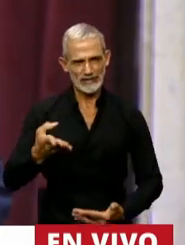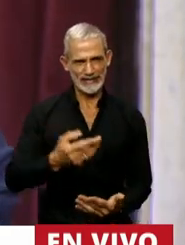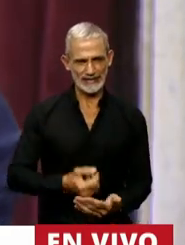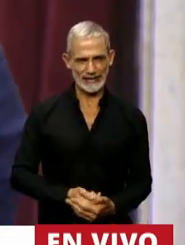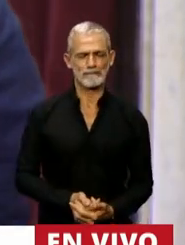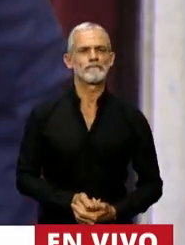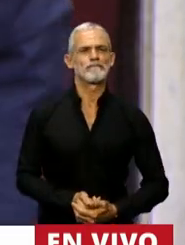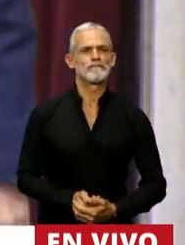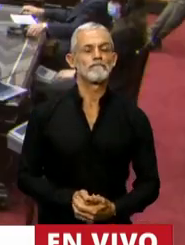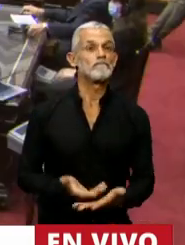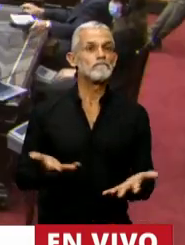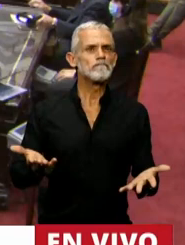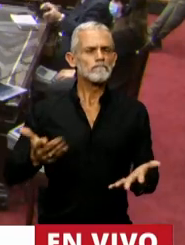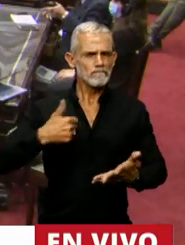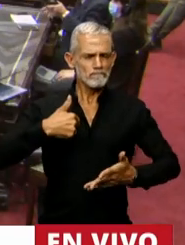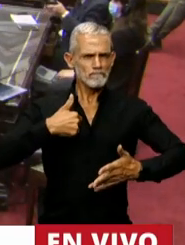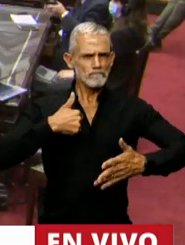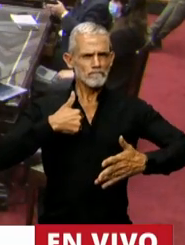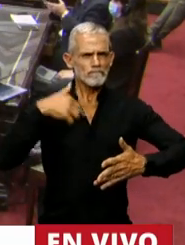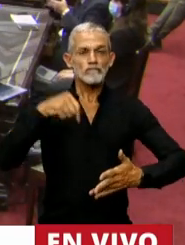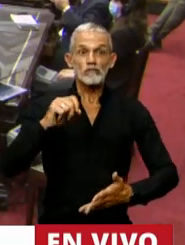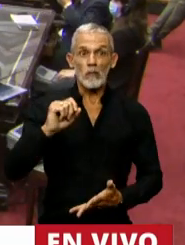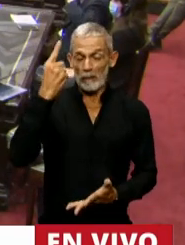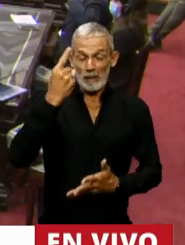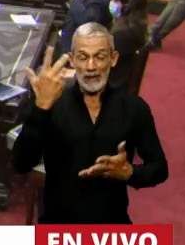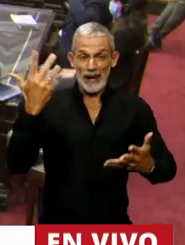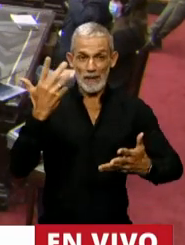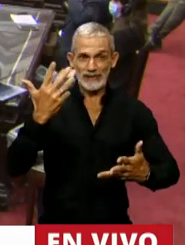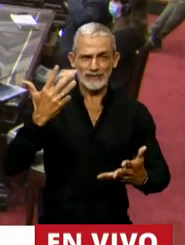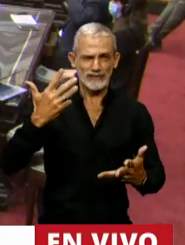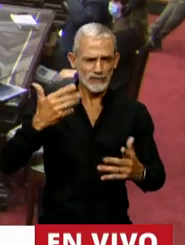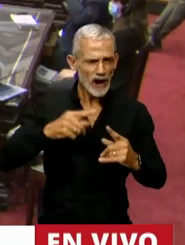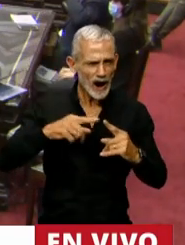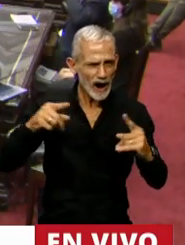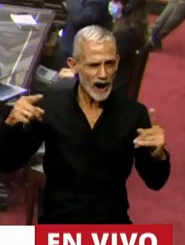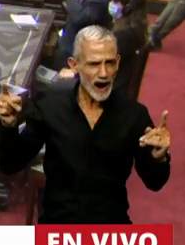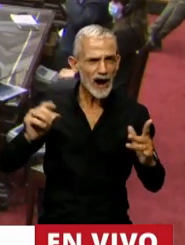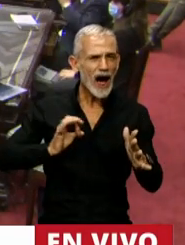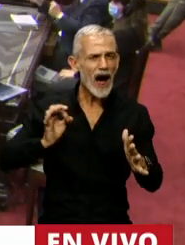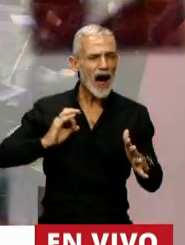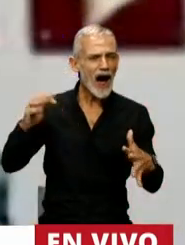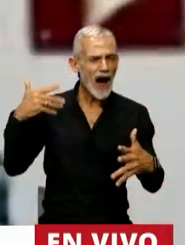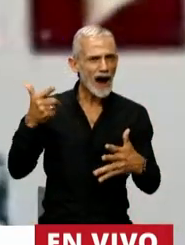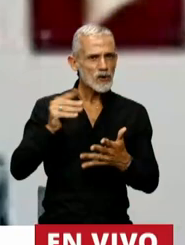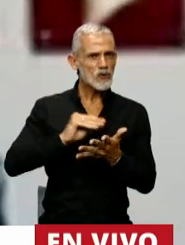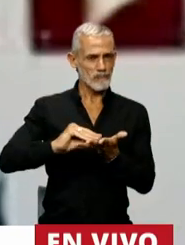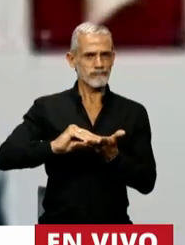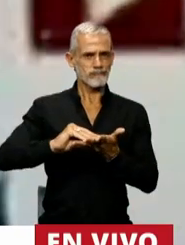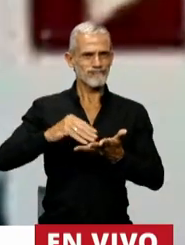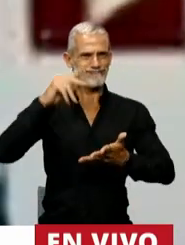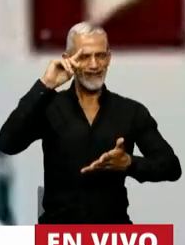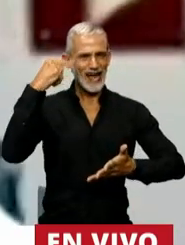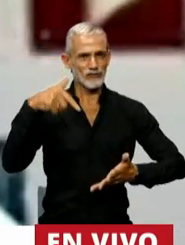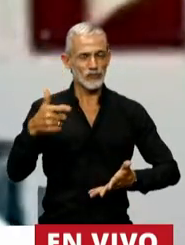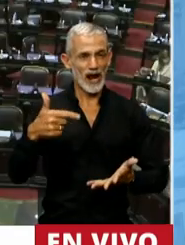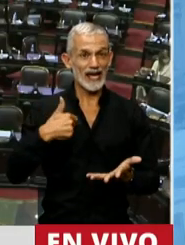presidente. Debo reconocer que esta es la primera vez en mi larga trayectoria como legislador nacional